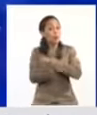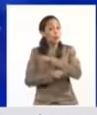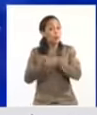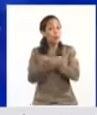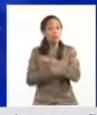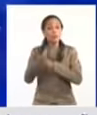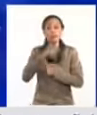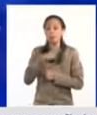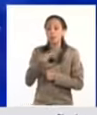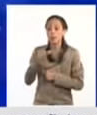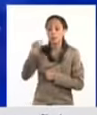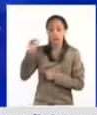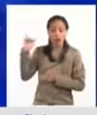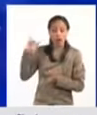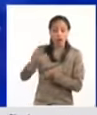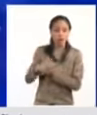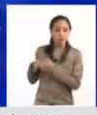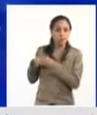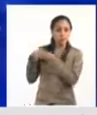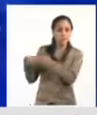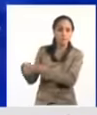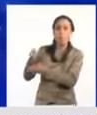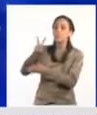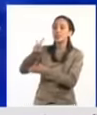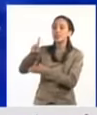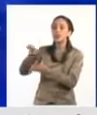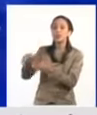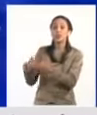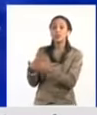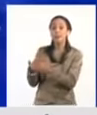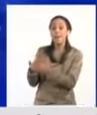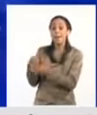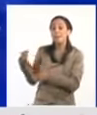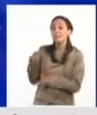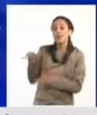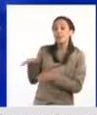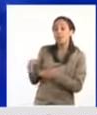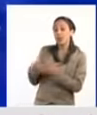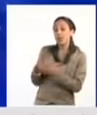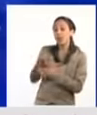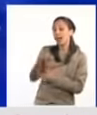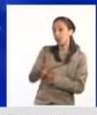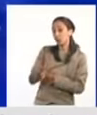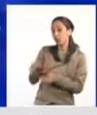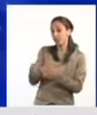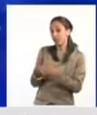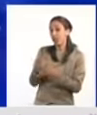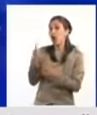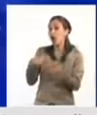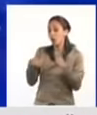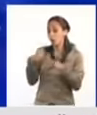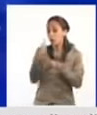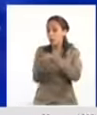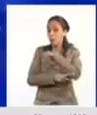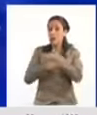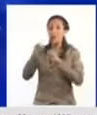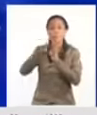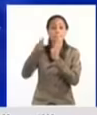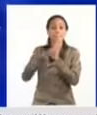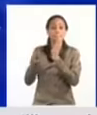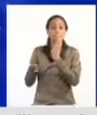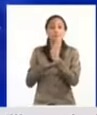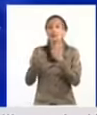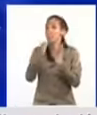días y que el mínimo son 14, pero muchos países tienen medidas todavía mucho más